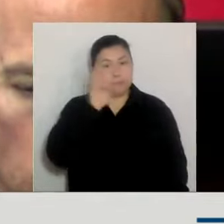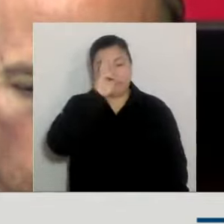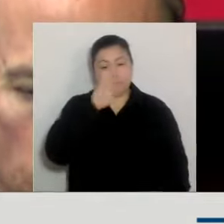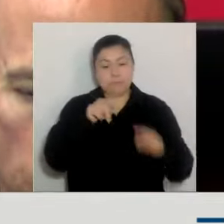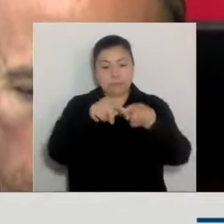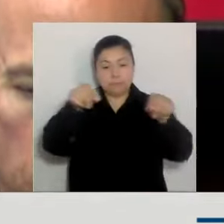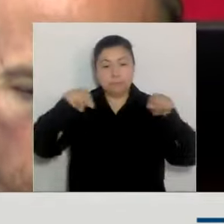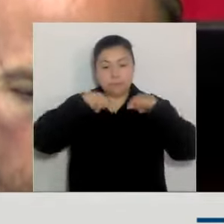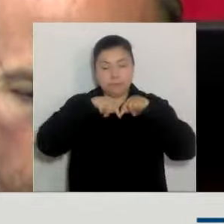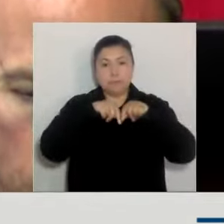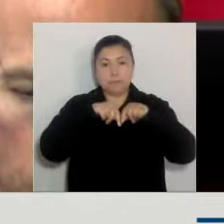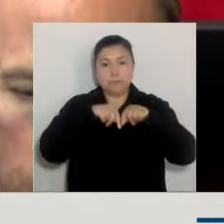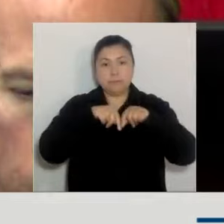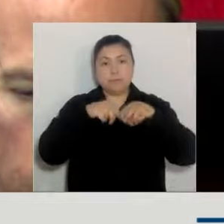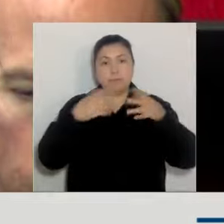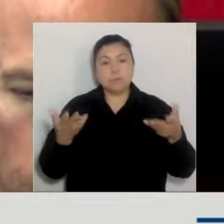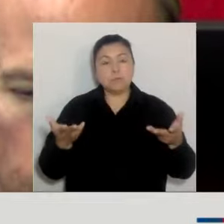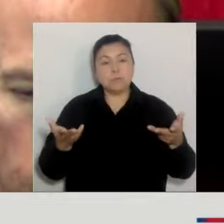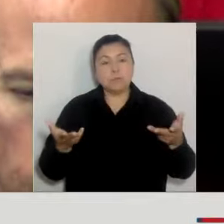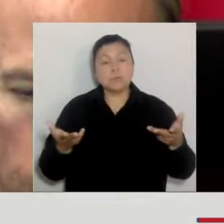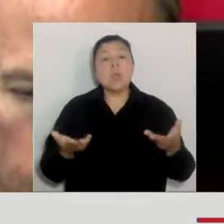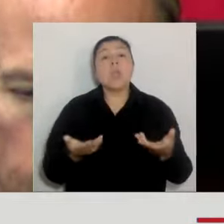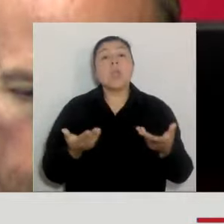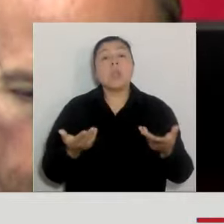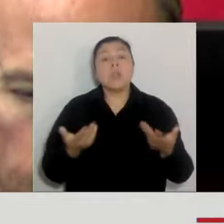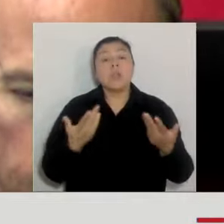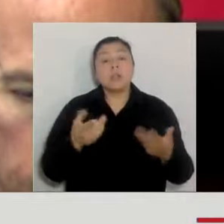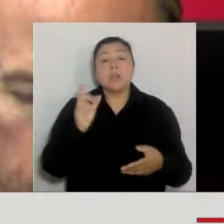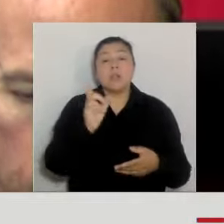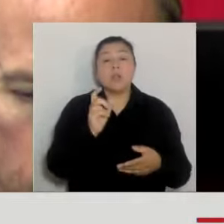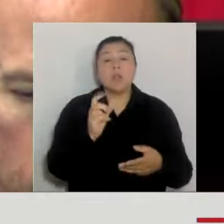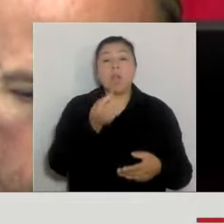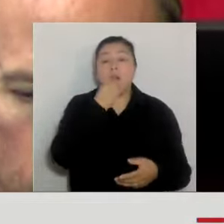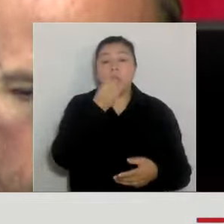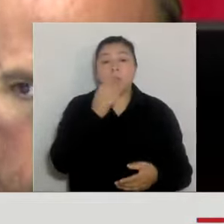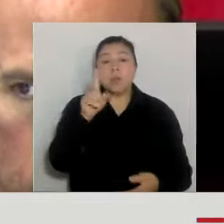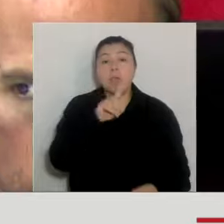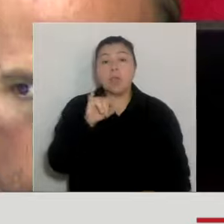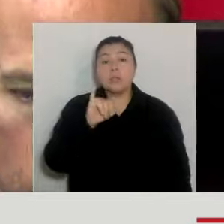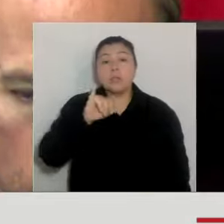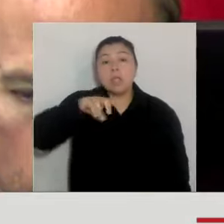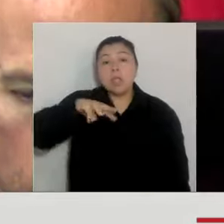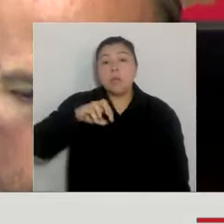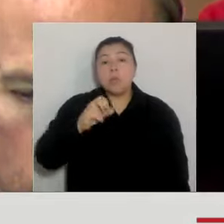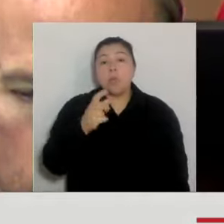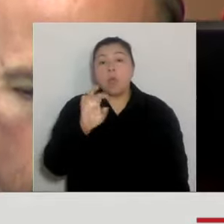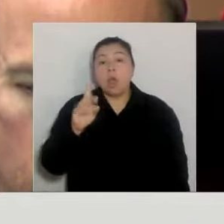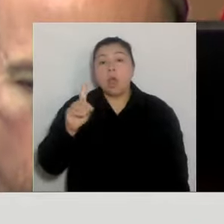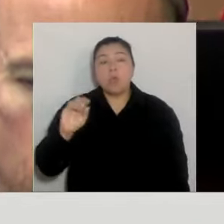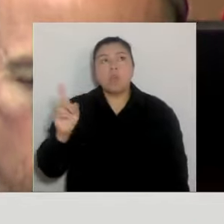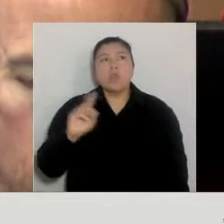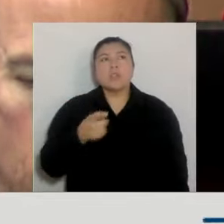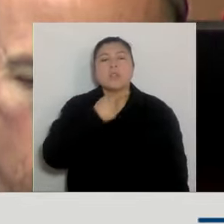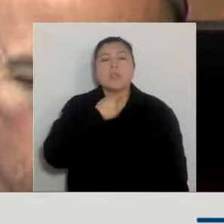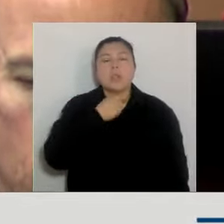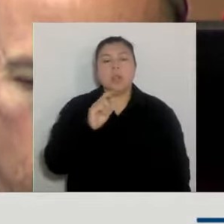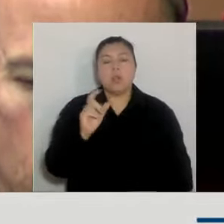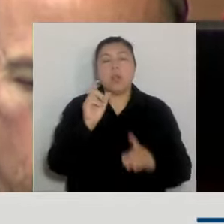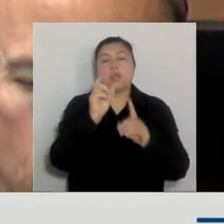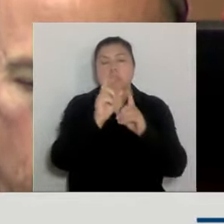sala bueno el término alimento simulado no es un término antojadizo Este término se ocupa en distintas